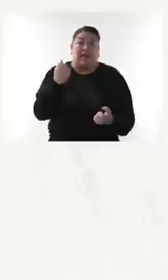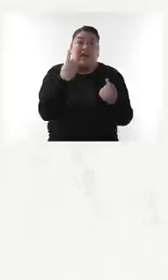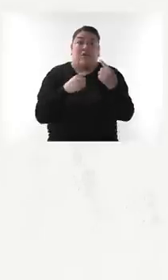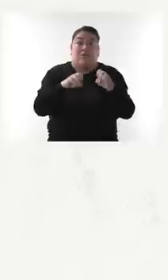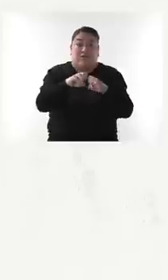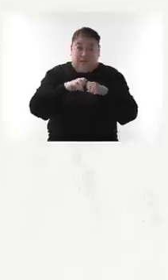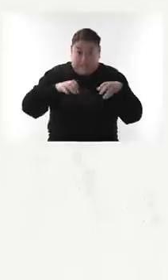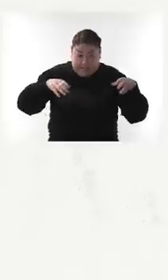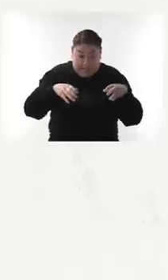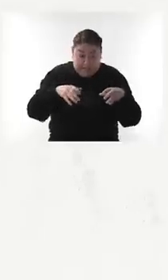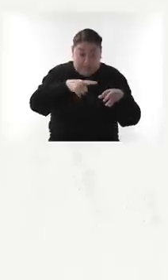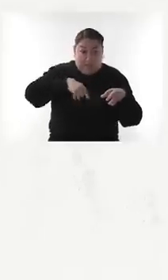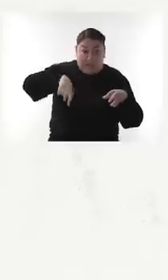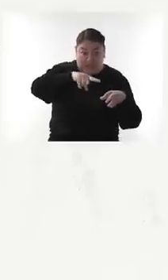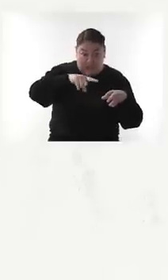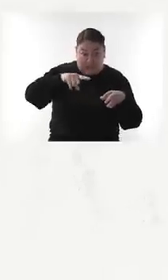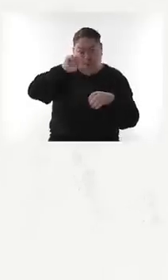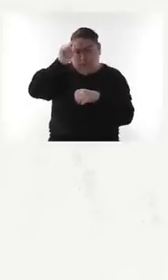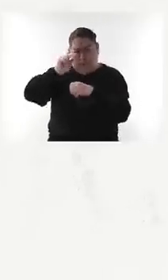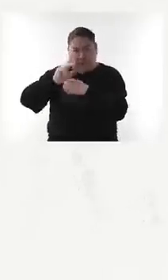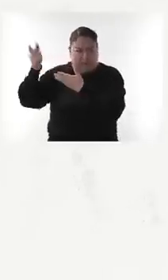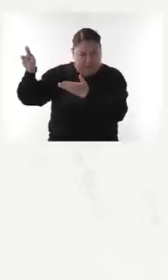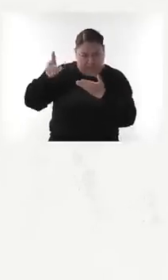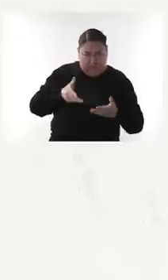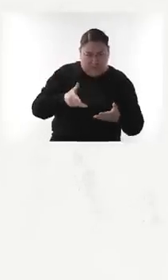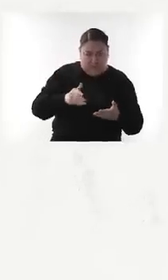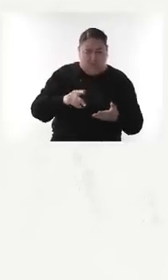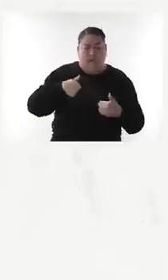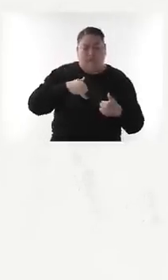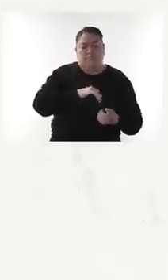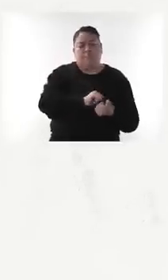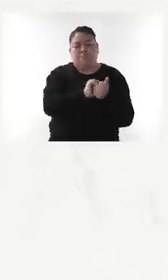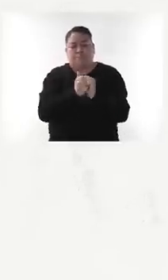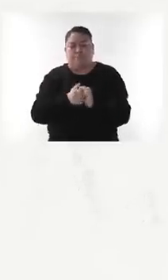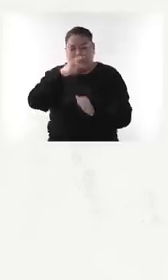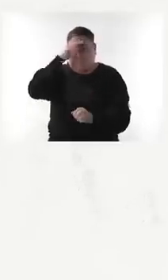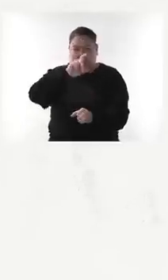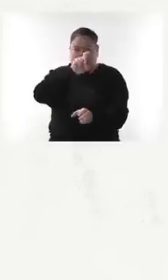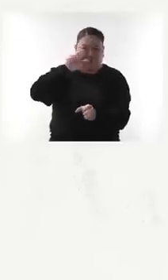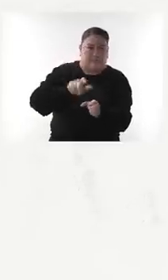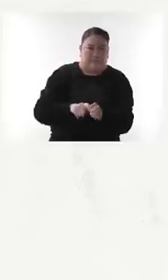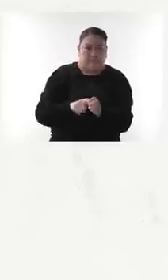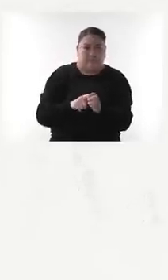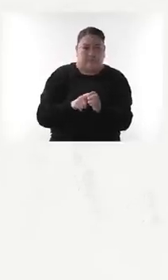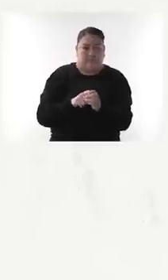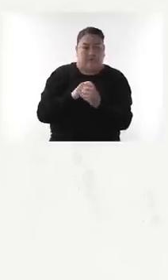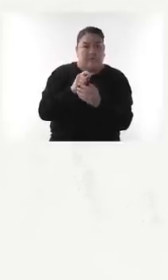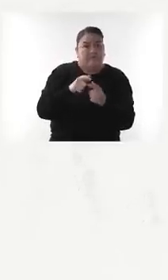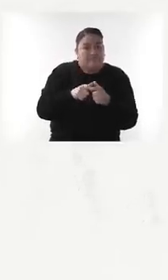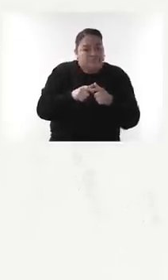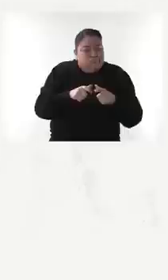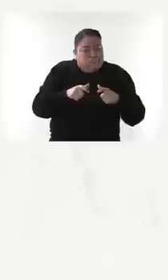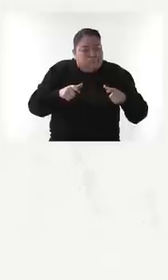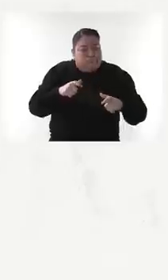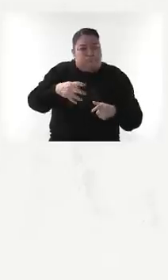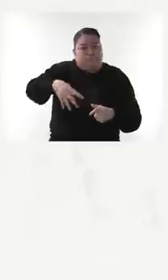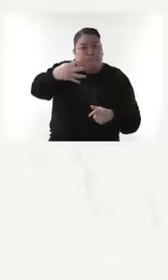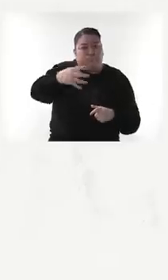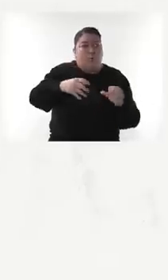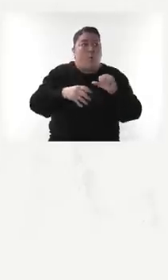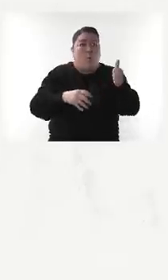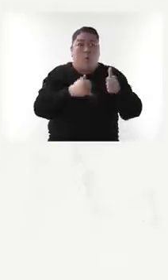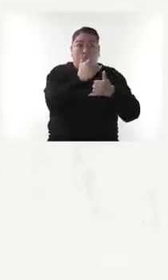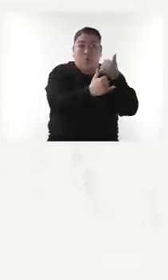tener 14 entre extranjeros y naturalizados en su plantilla, lo que reducía el número de espacios a